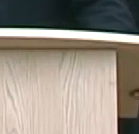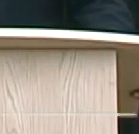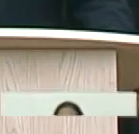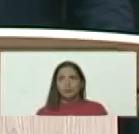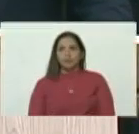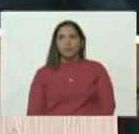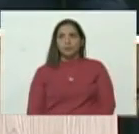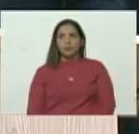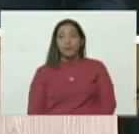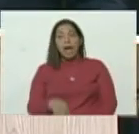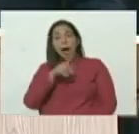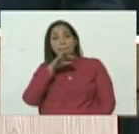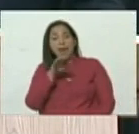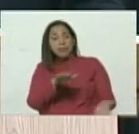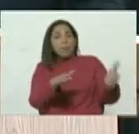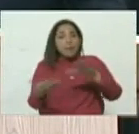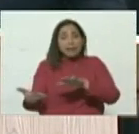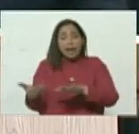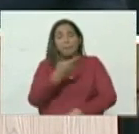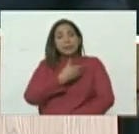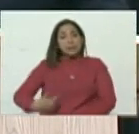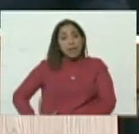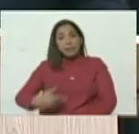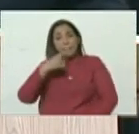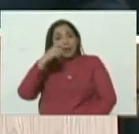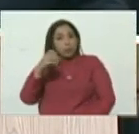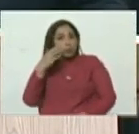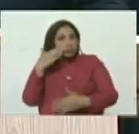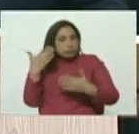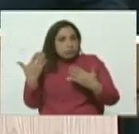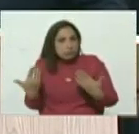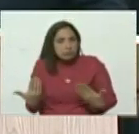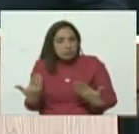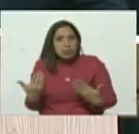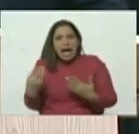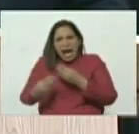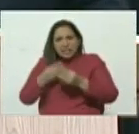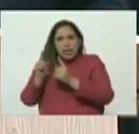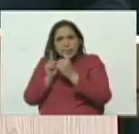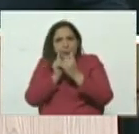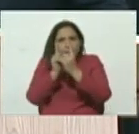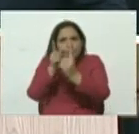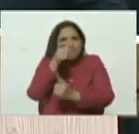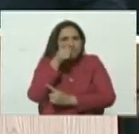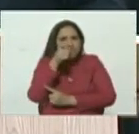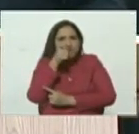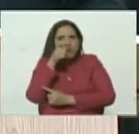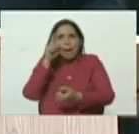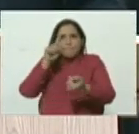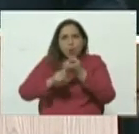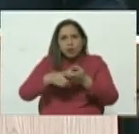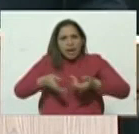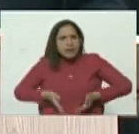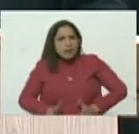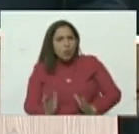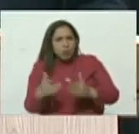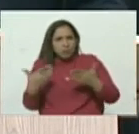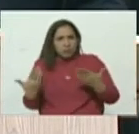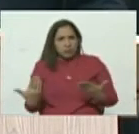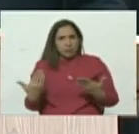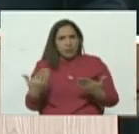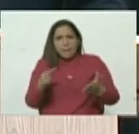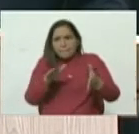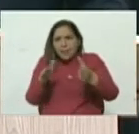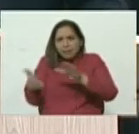Están hablando de asesinar al presidente Nicolás Maduro, de hacerle un seguimiento permanente a él, a su esposa, a sus hijos, de